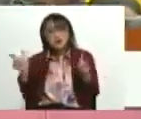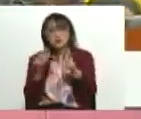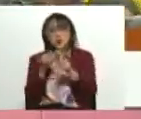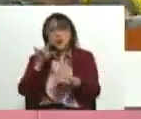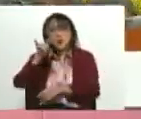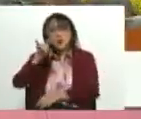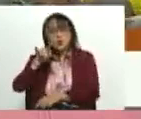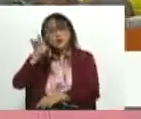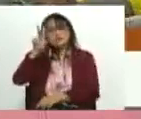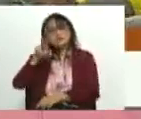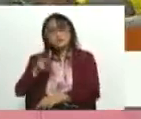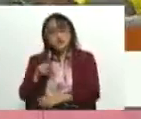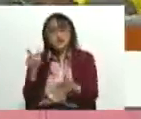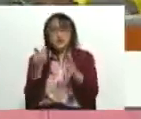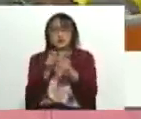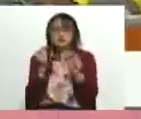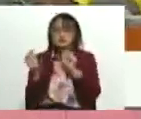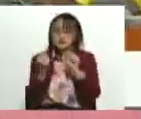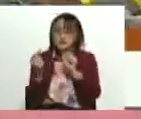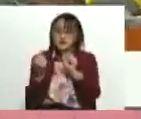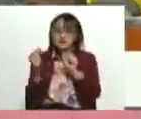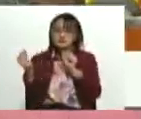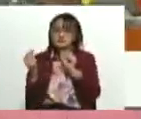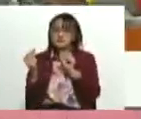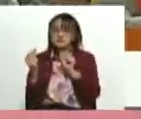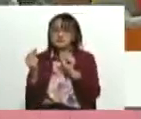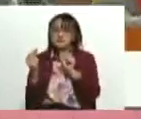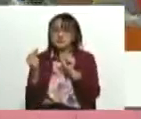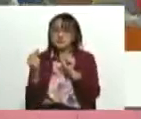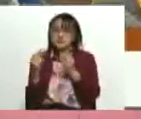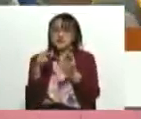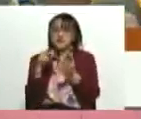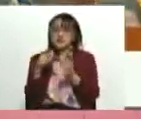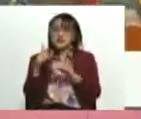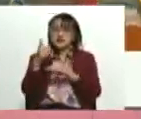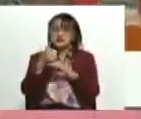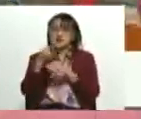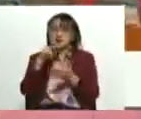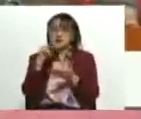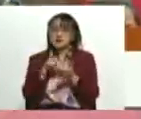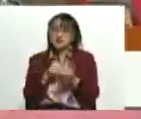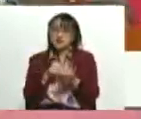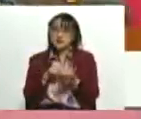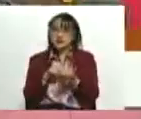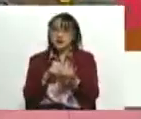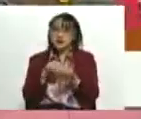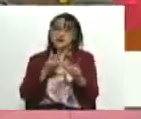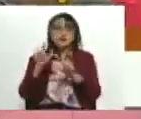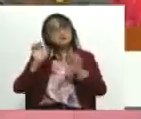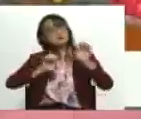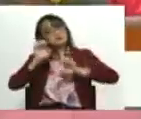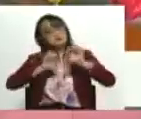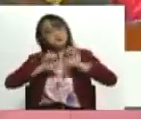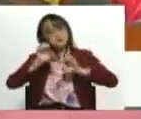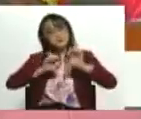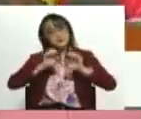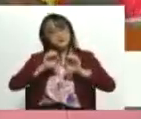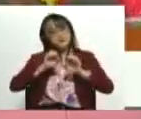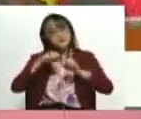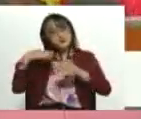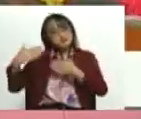y discutimos y hablamos y debatimos la dirección nacional y se evalúa lo que se ha venido